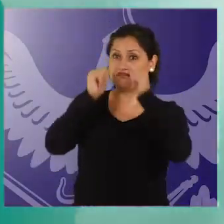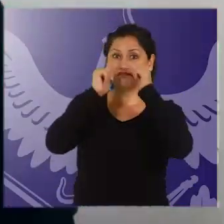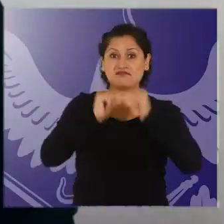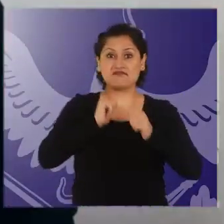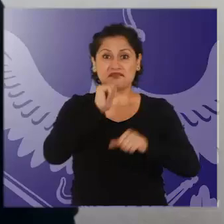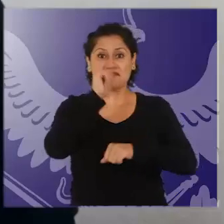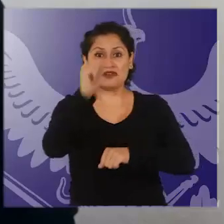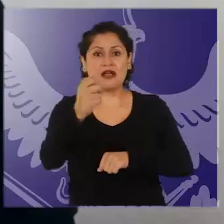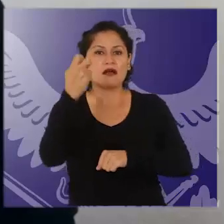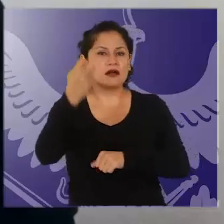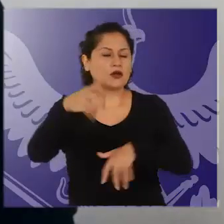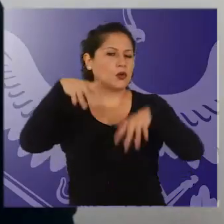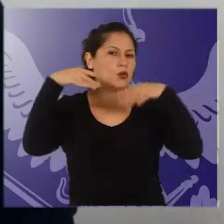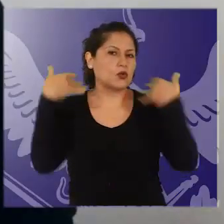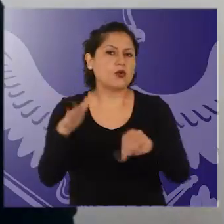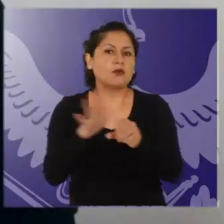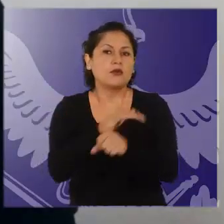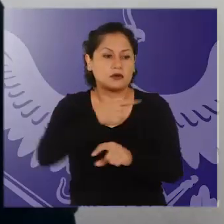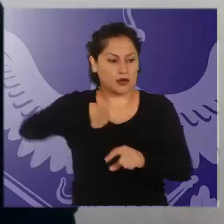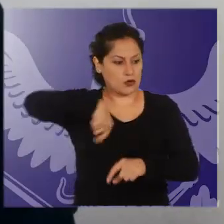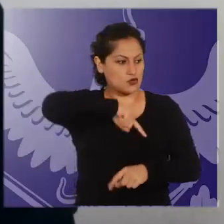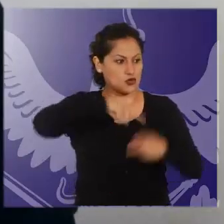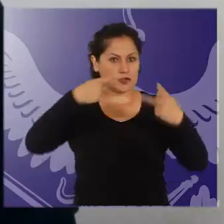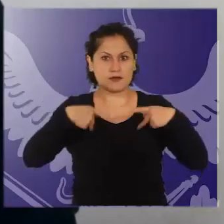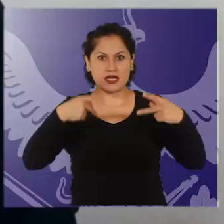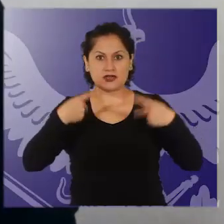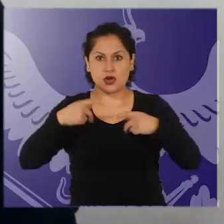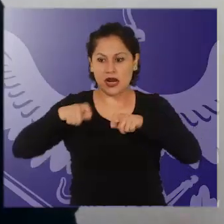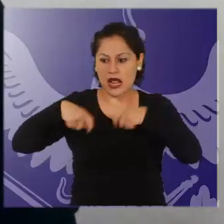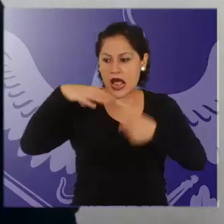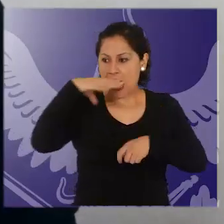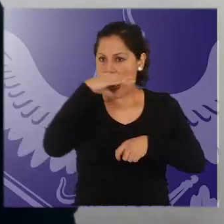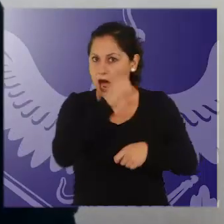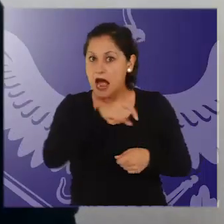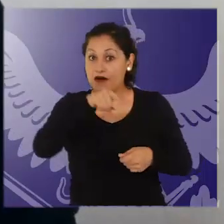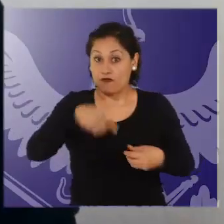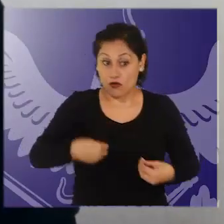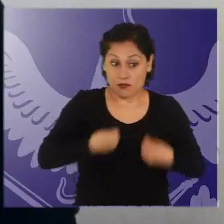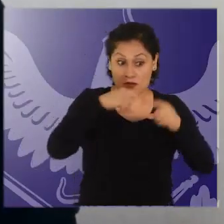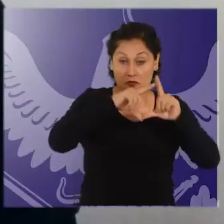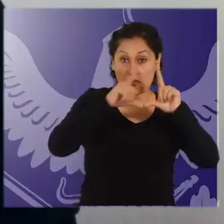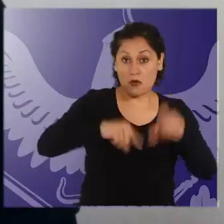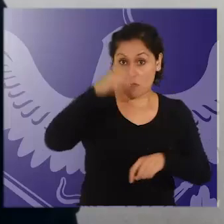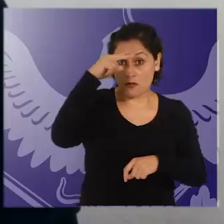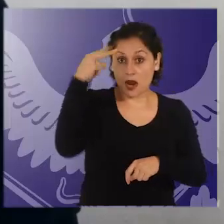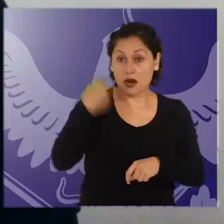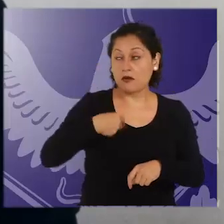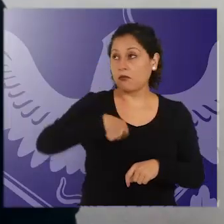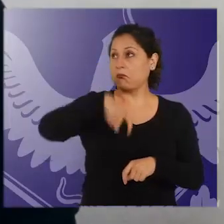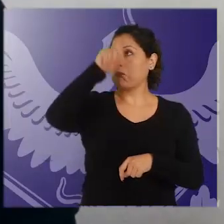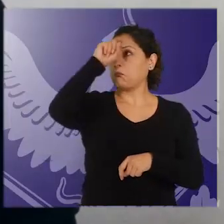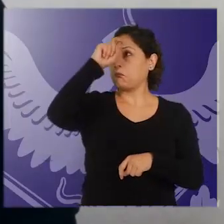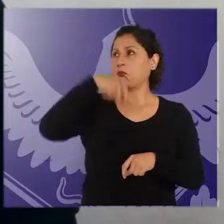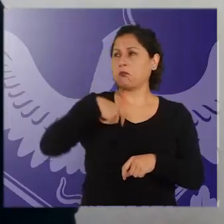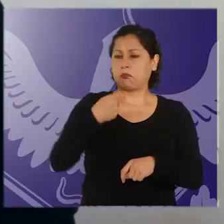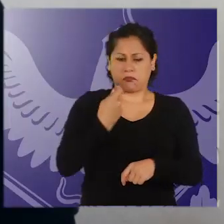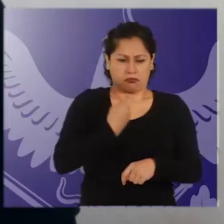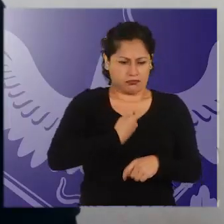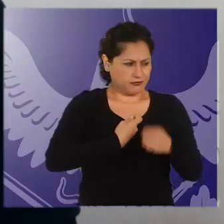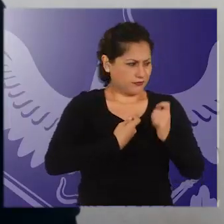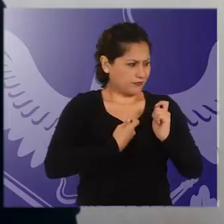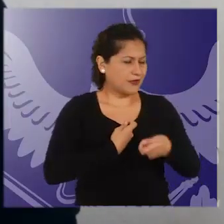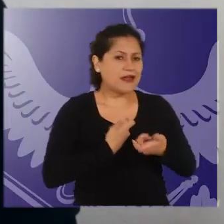los afromexicanos, al ignorar su ancestralidad, no pueden integrar, no pueden restaurar